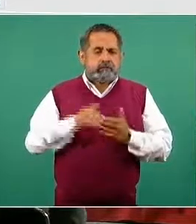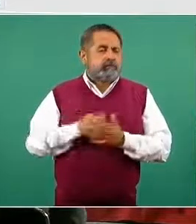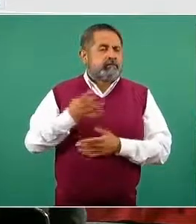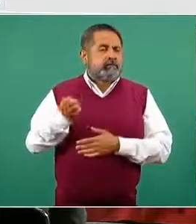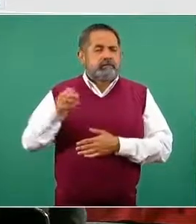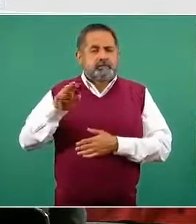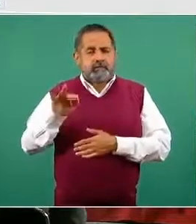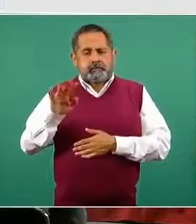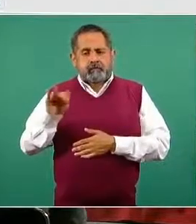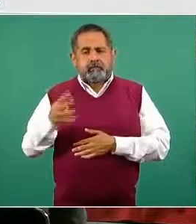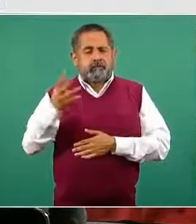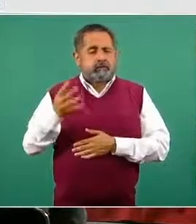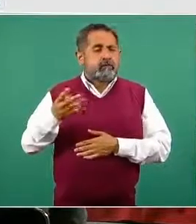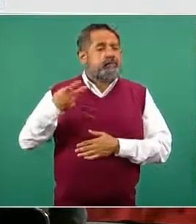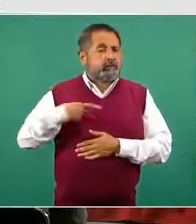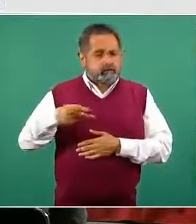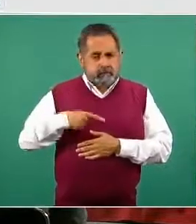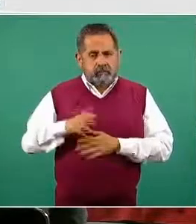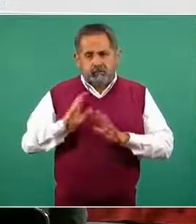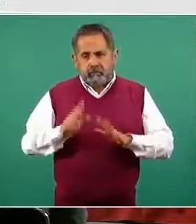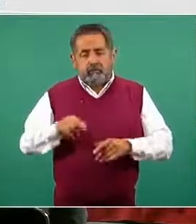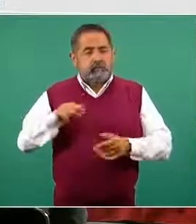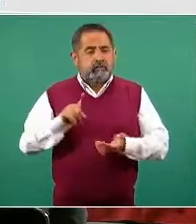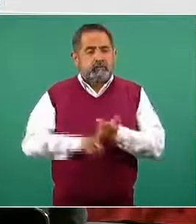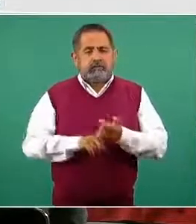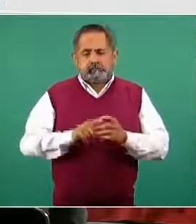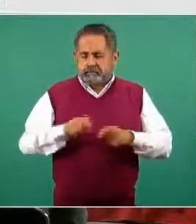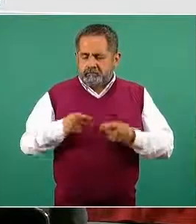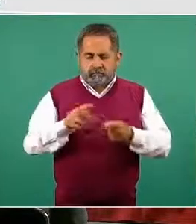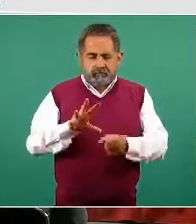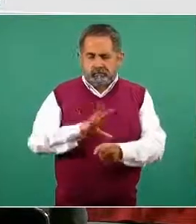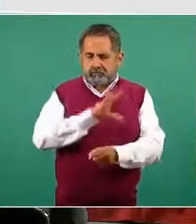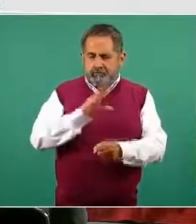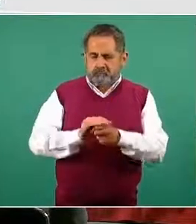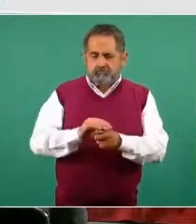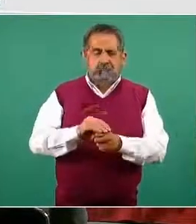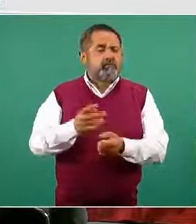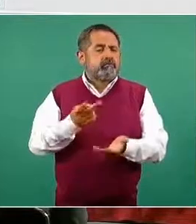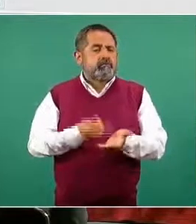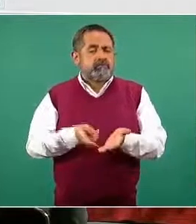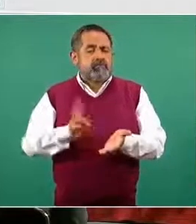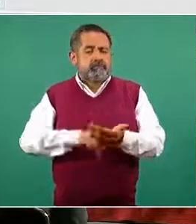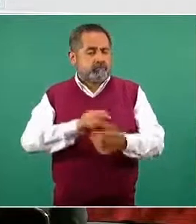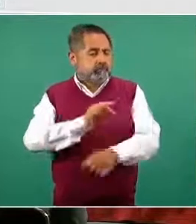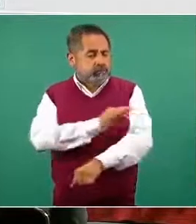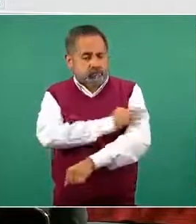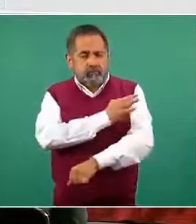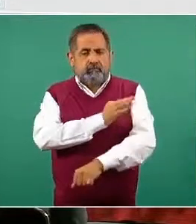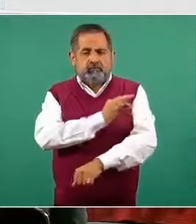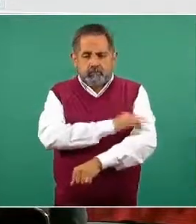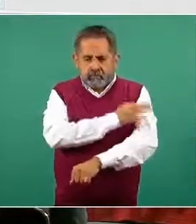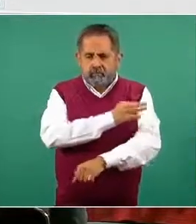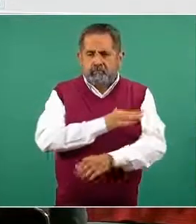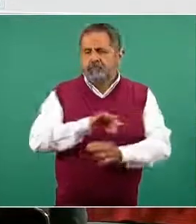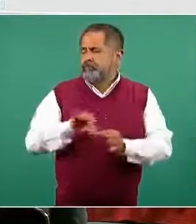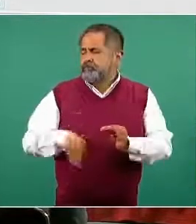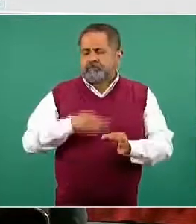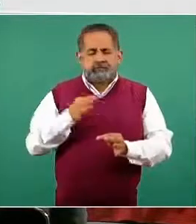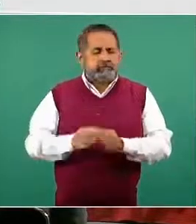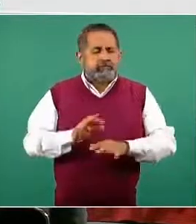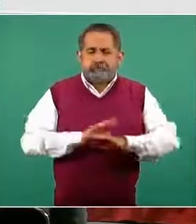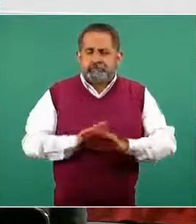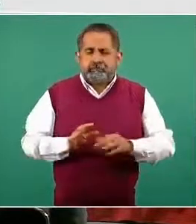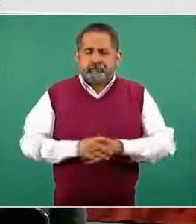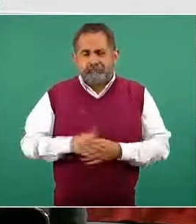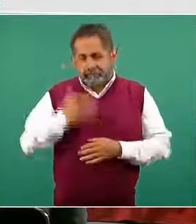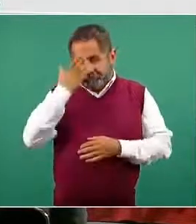6.096.954 personas han recibido en nuestro país un esquema completo de vacunación. Recuerden que México